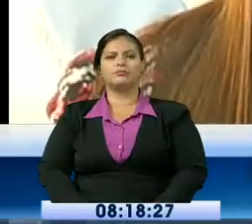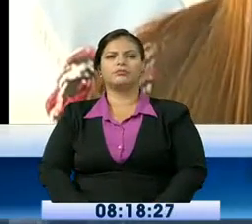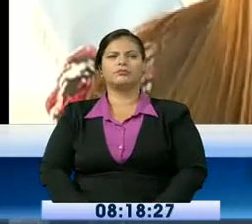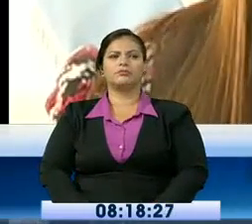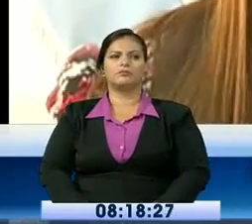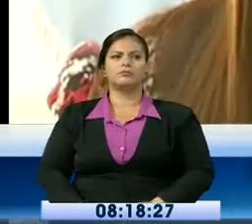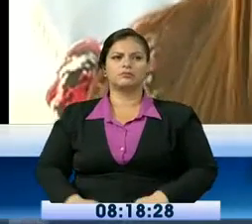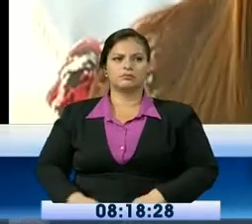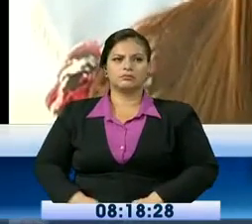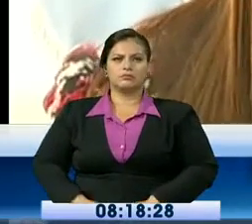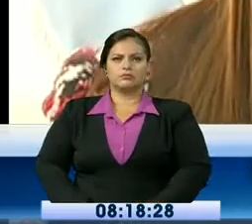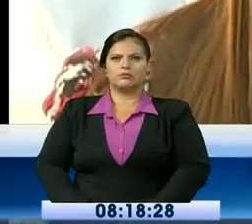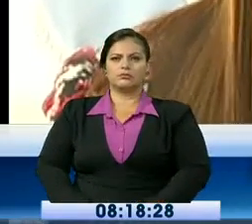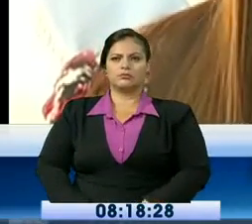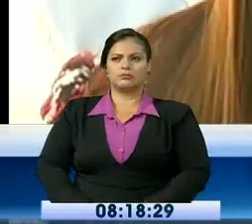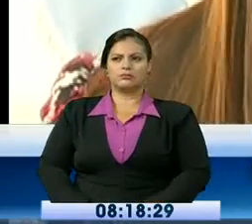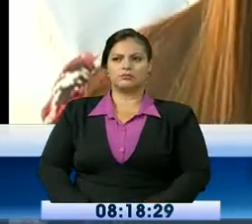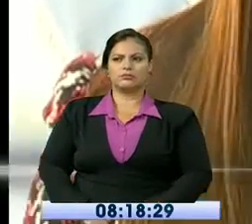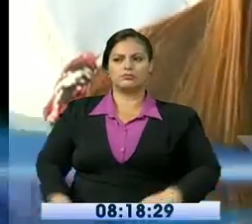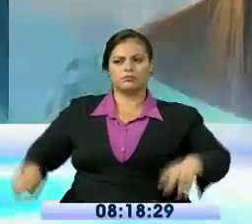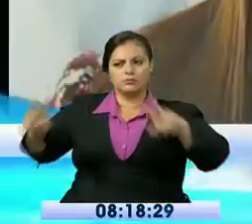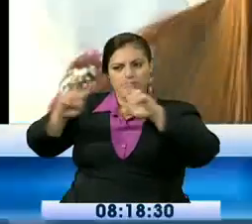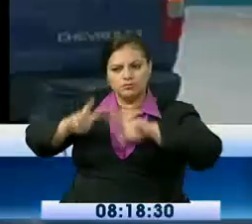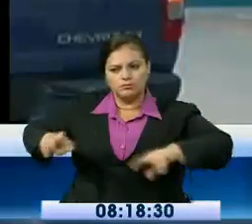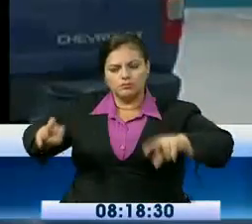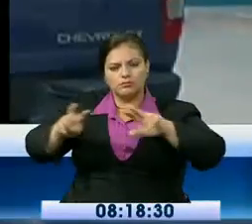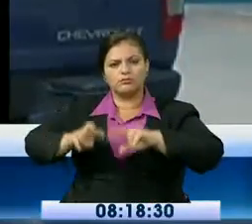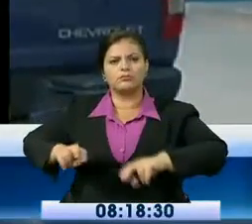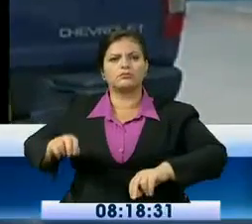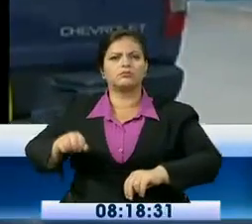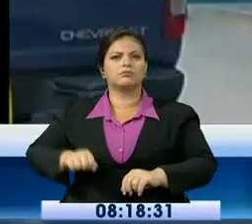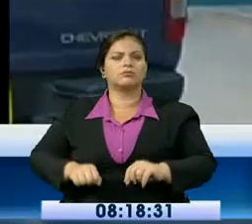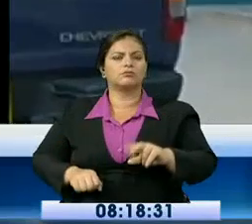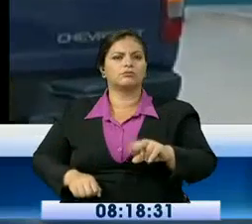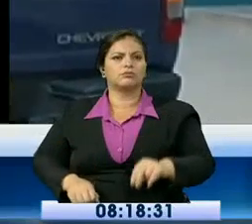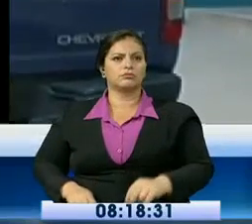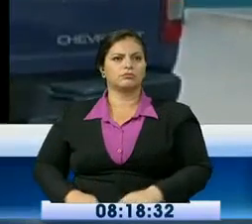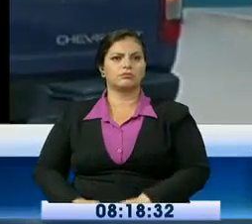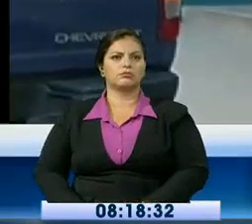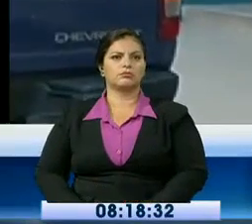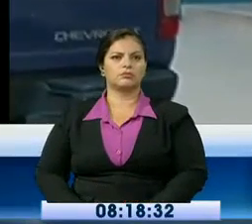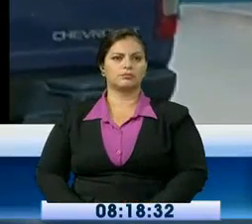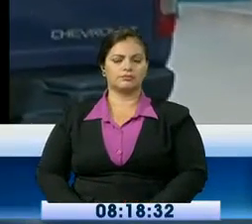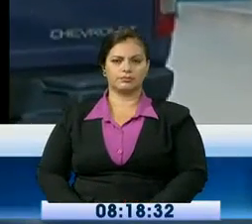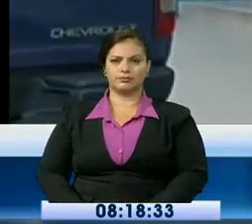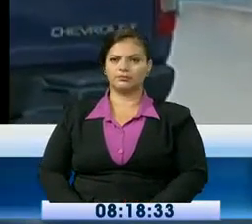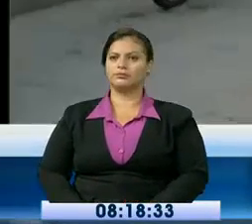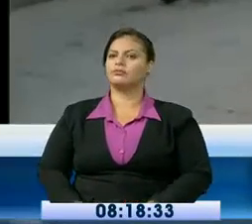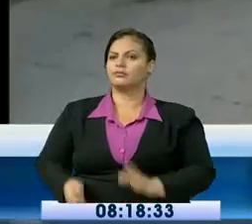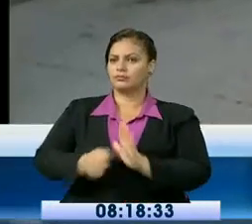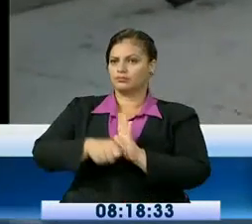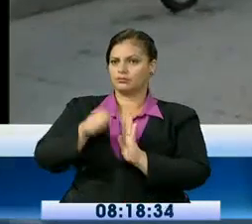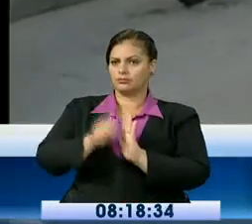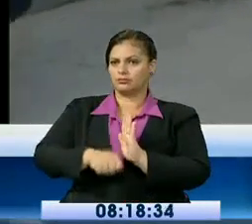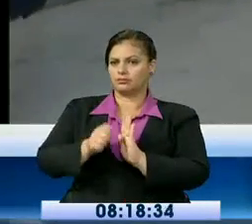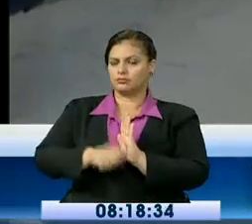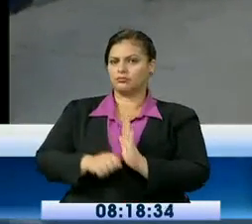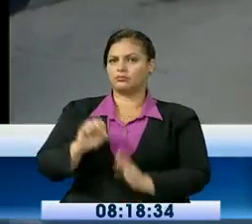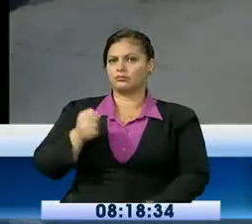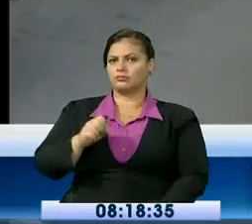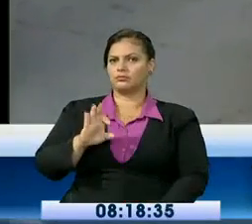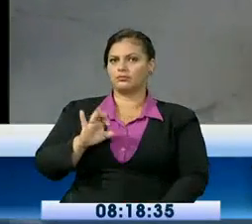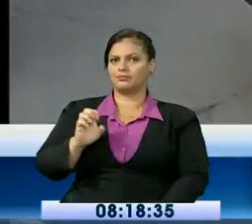un caso por el que se investigaba u otro mayor. En este segundo caso, en el cual Steven Reyes es también representante legal de las